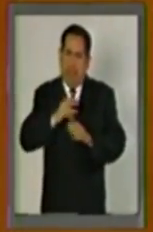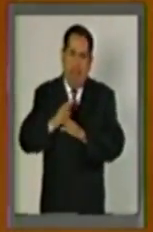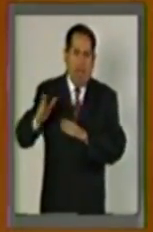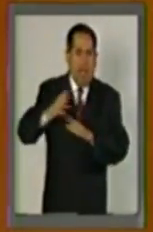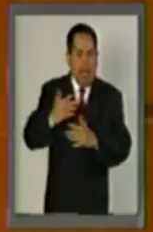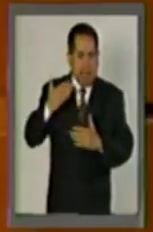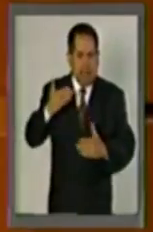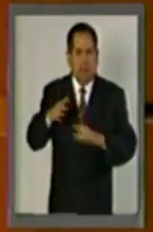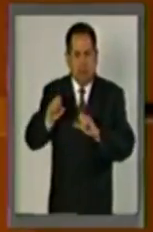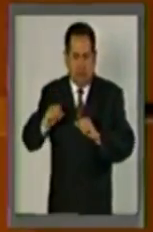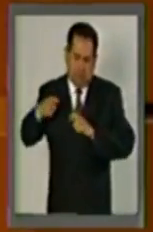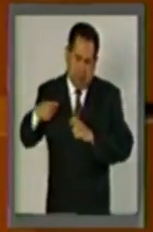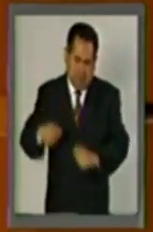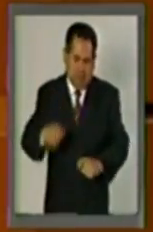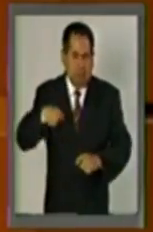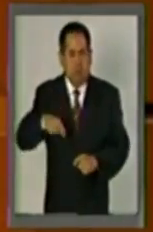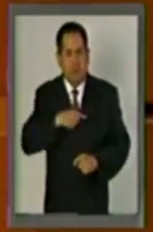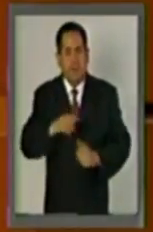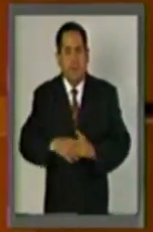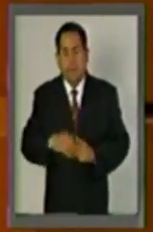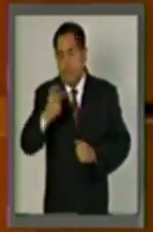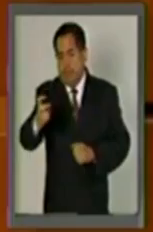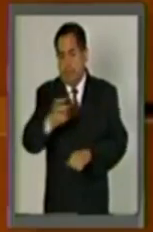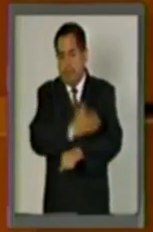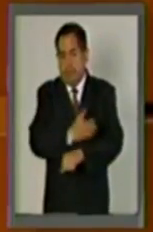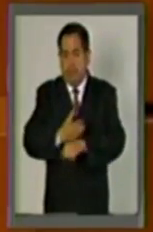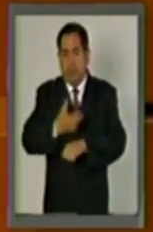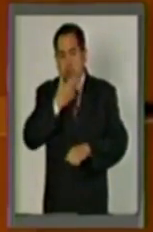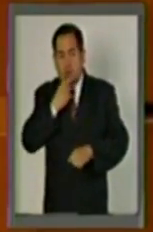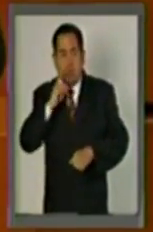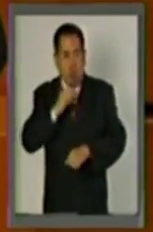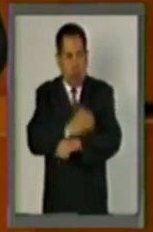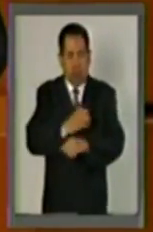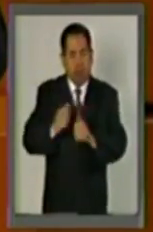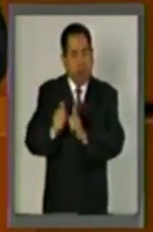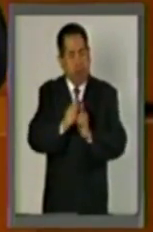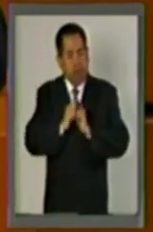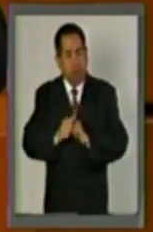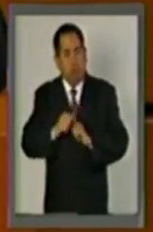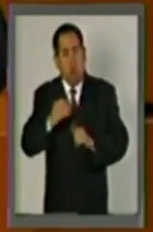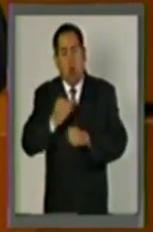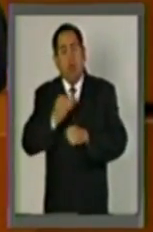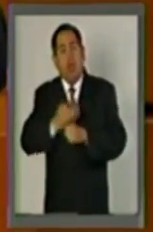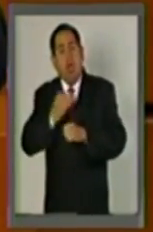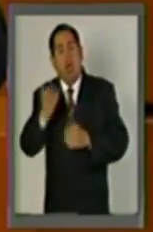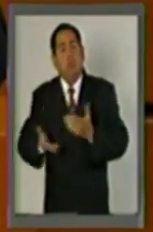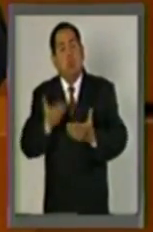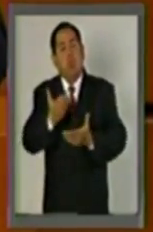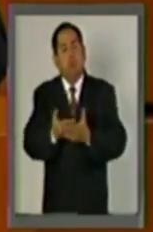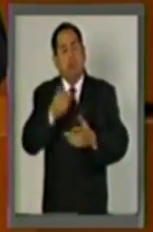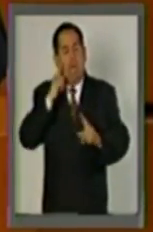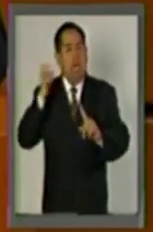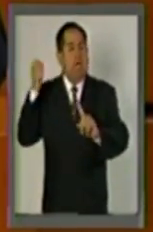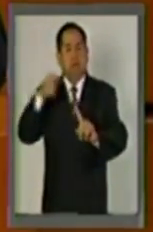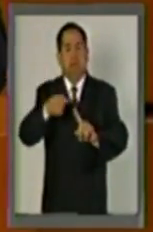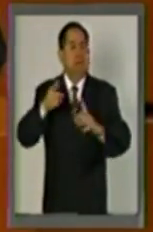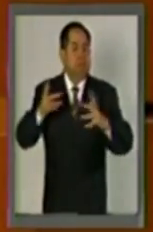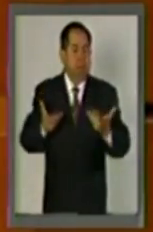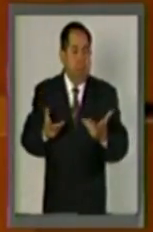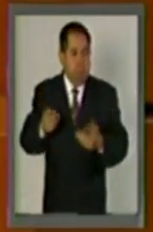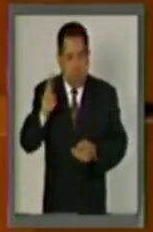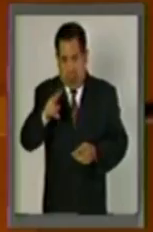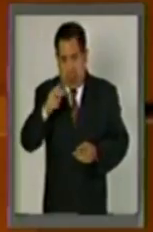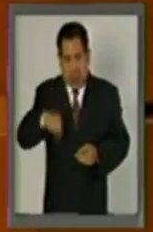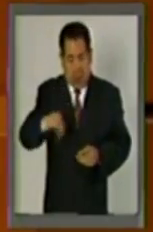por ello, compañeras y compañeros, que hacemos una propuesta en lo que consideramos necesario